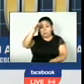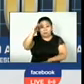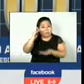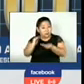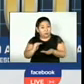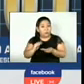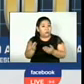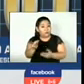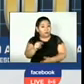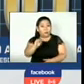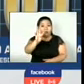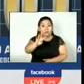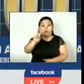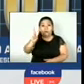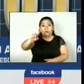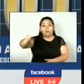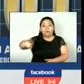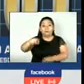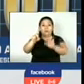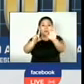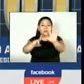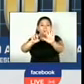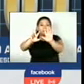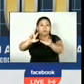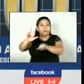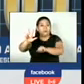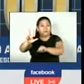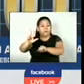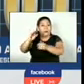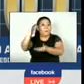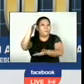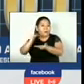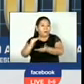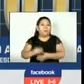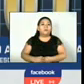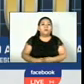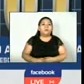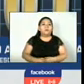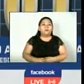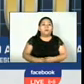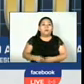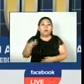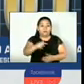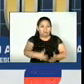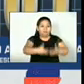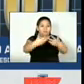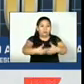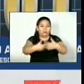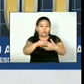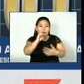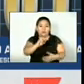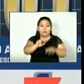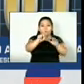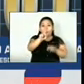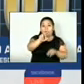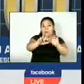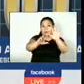disminución de 42.683 puestos menos. El sector industrial con 180